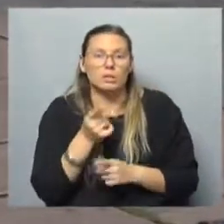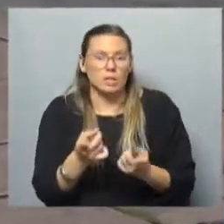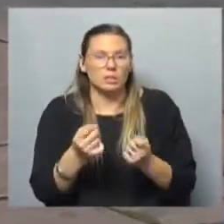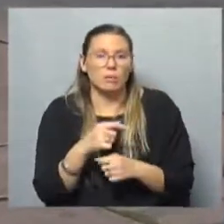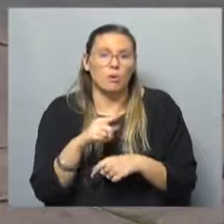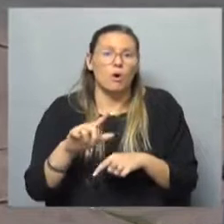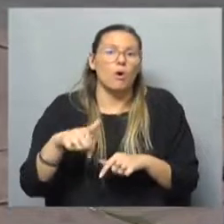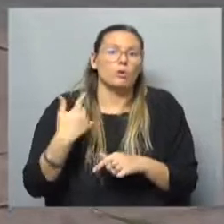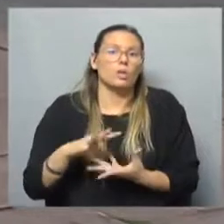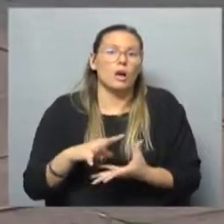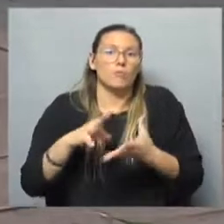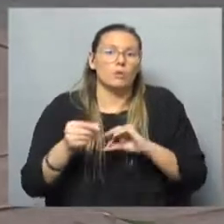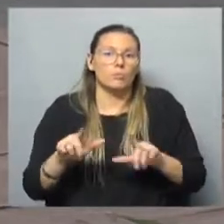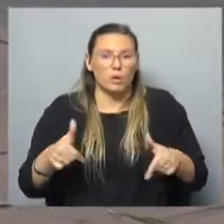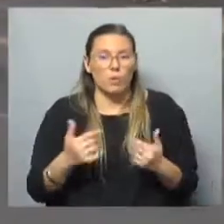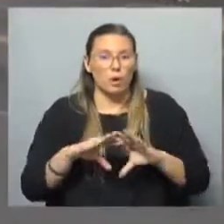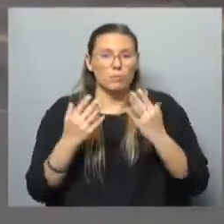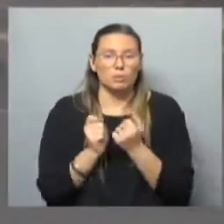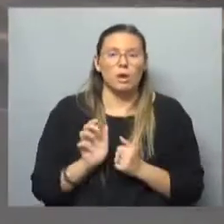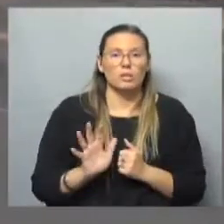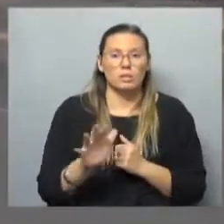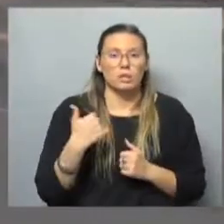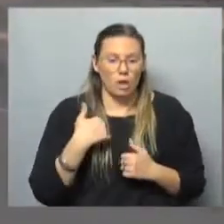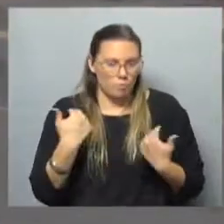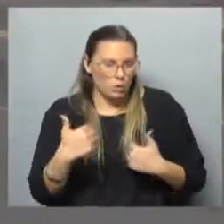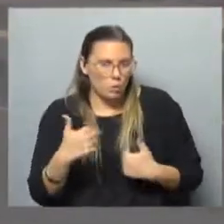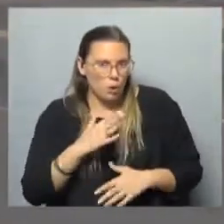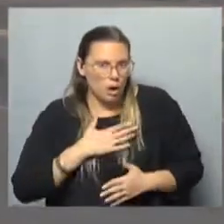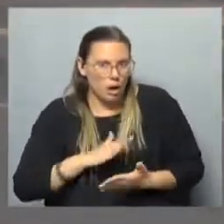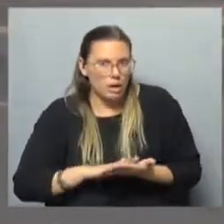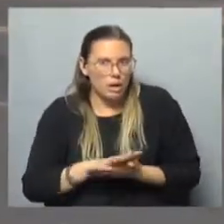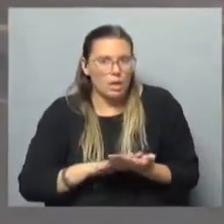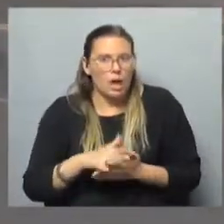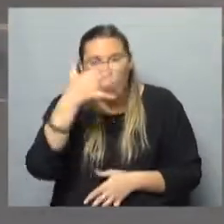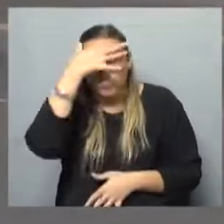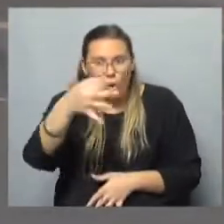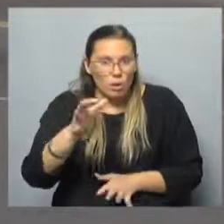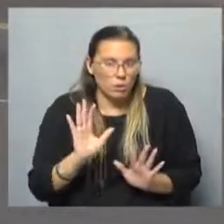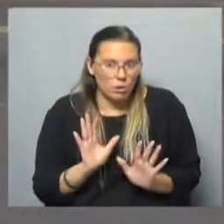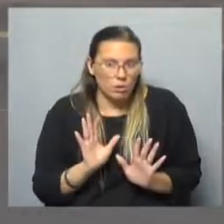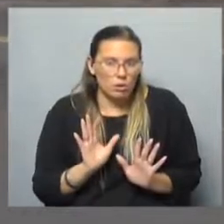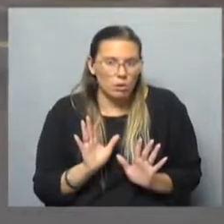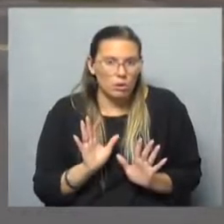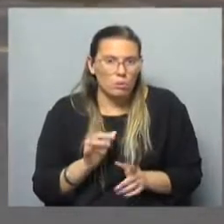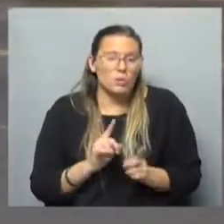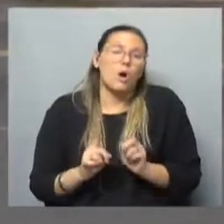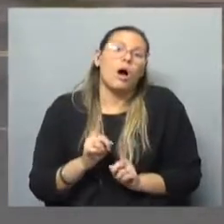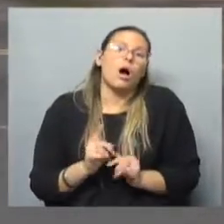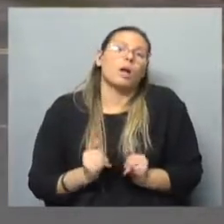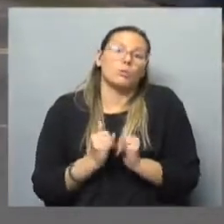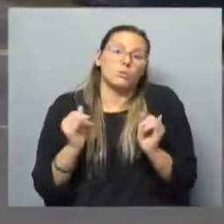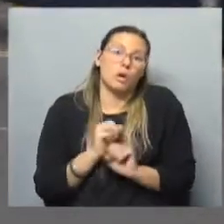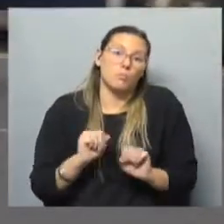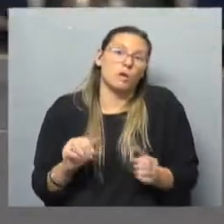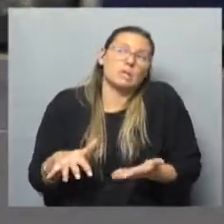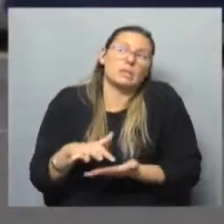otra. En el mundo es así. Digo, nunca me pasó nada porque soy de pueblo y está, pero algún día igual me puede pasar